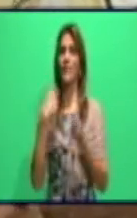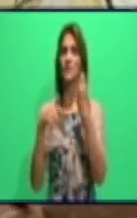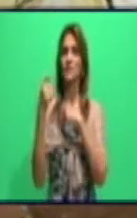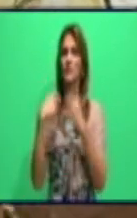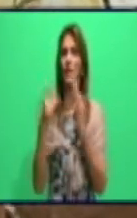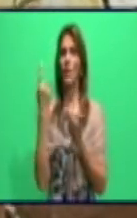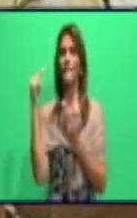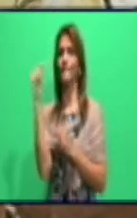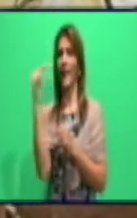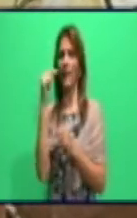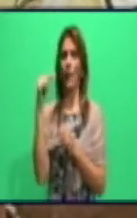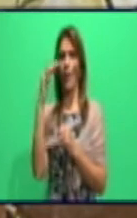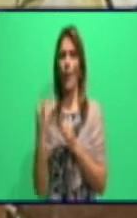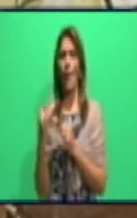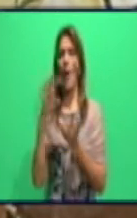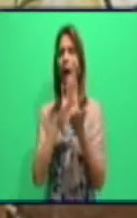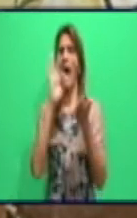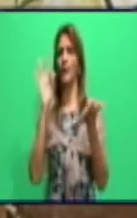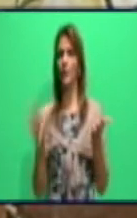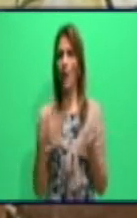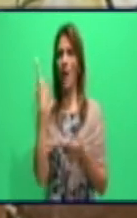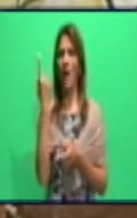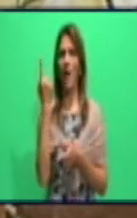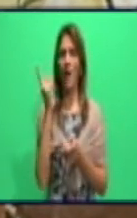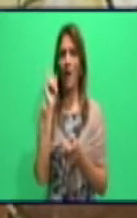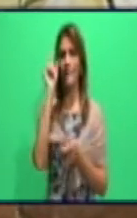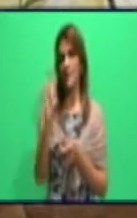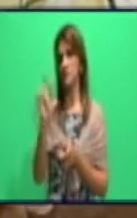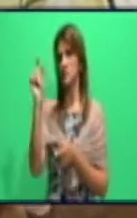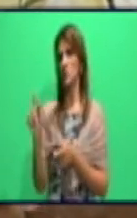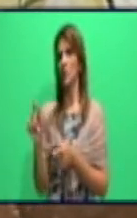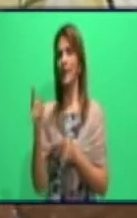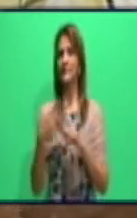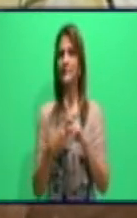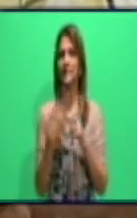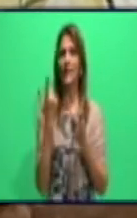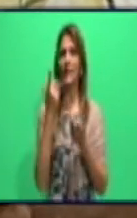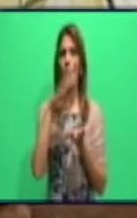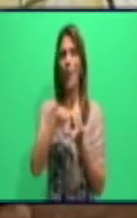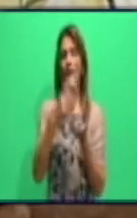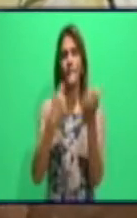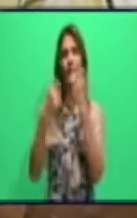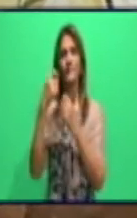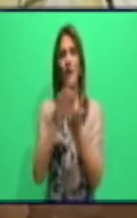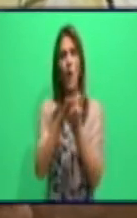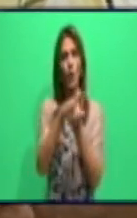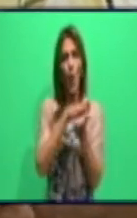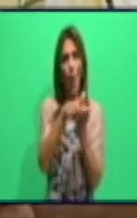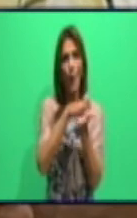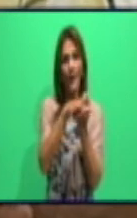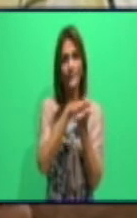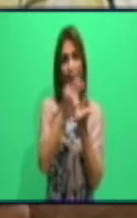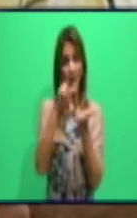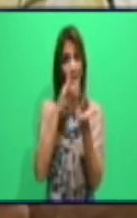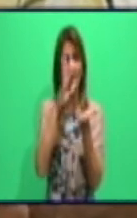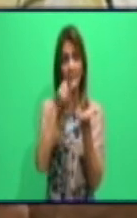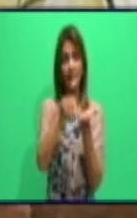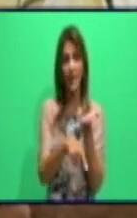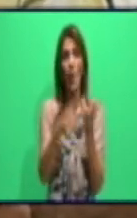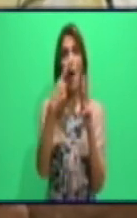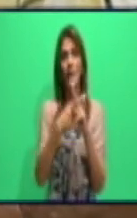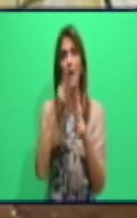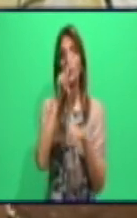arroz de la canasta básica y en la croquet era se detectó en el día de ayer que tenía escondido 200 panes para favorecer